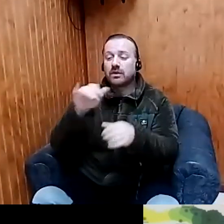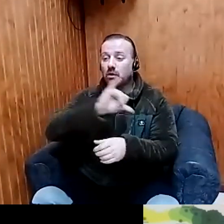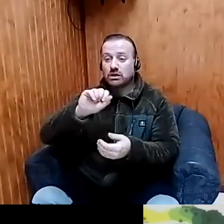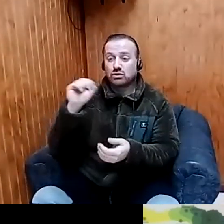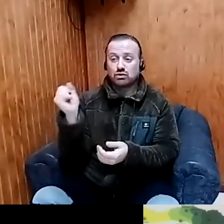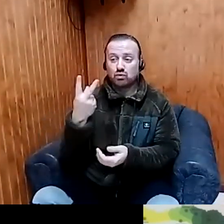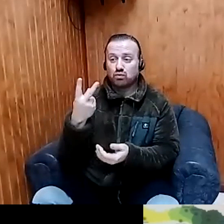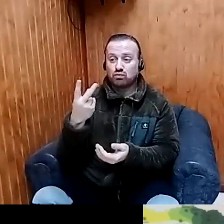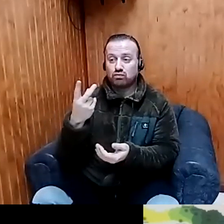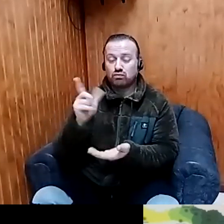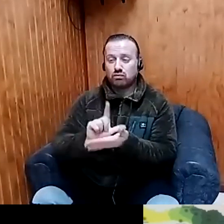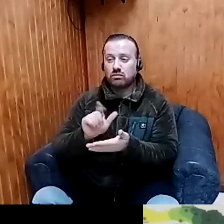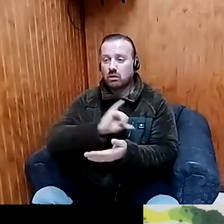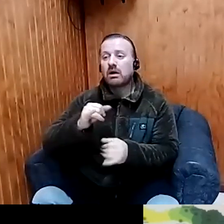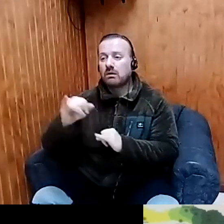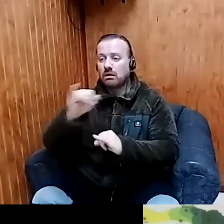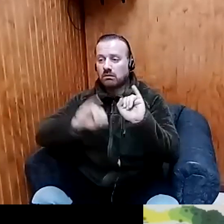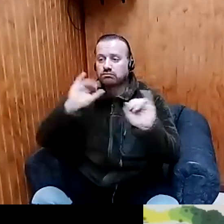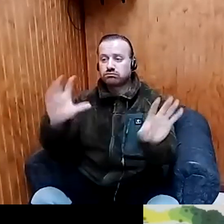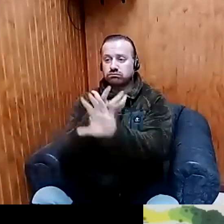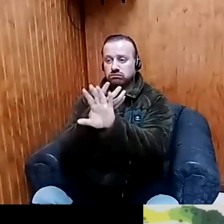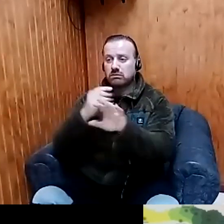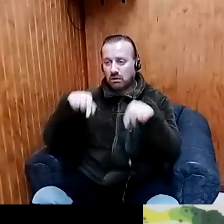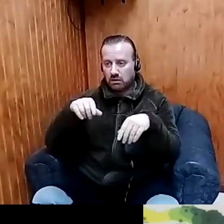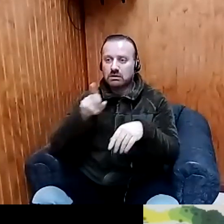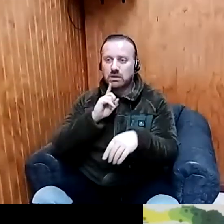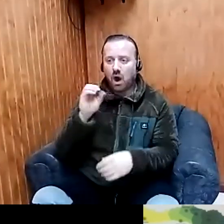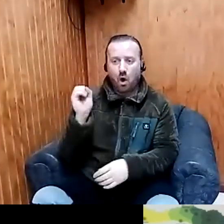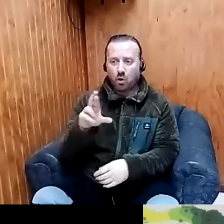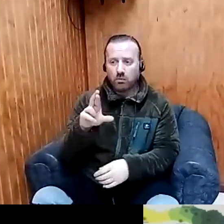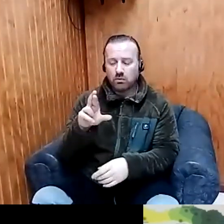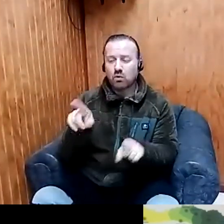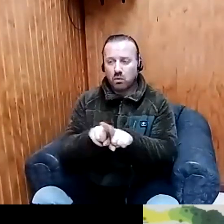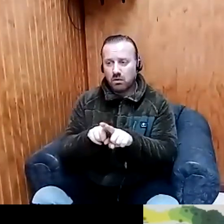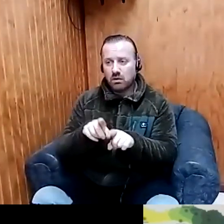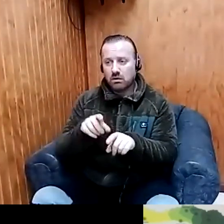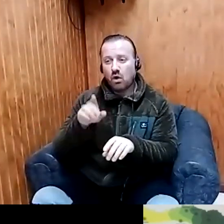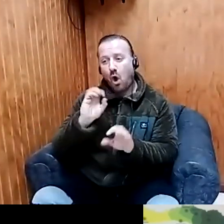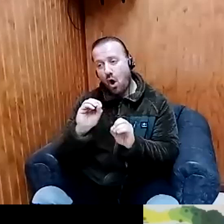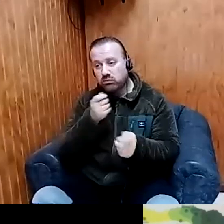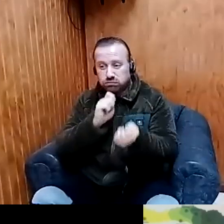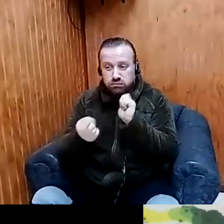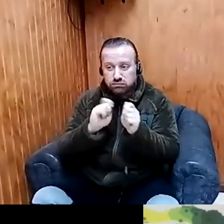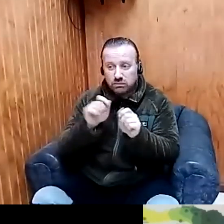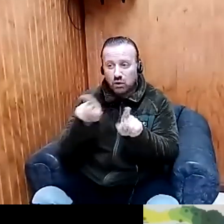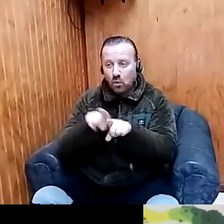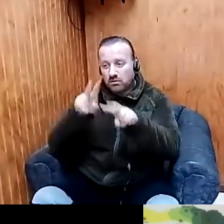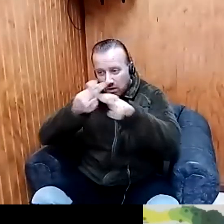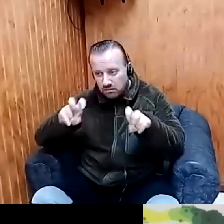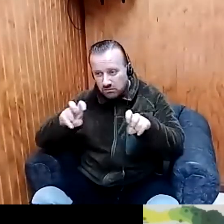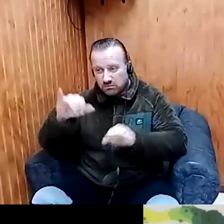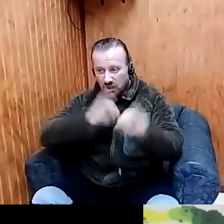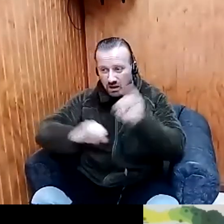virtualidad. Claro, aquí está, digamos, la oportunidad y a la vez el riesgo de la indagación virtual, ¿no? Yo creo que